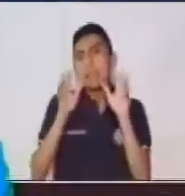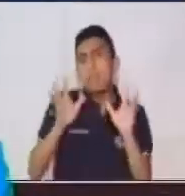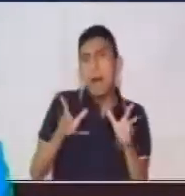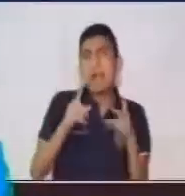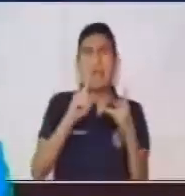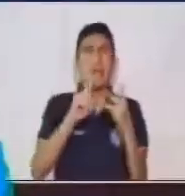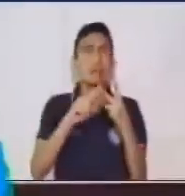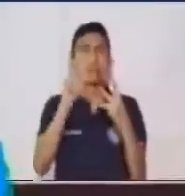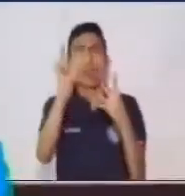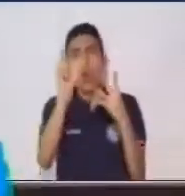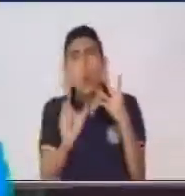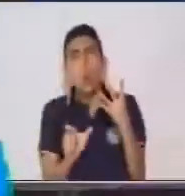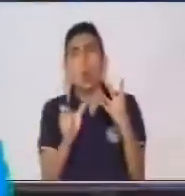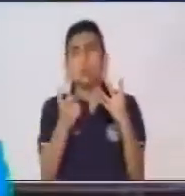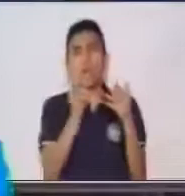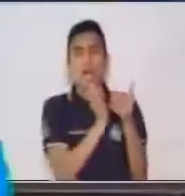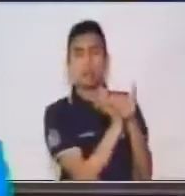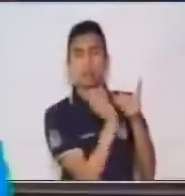grandes.